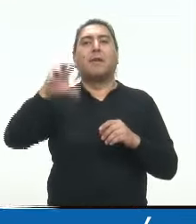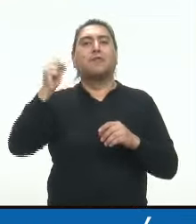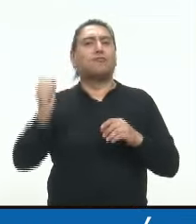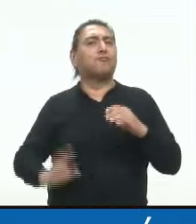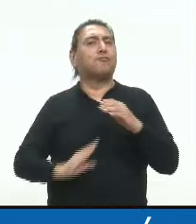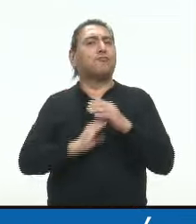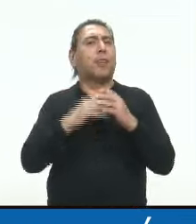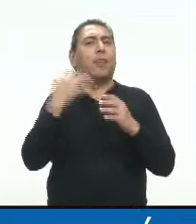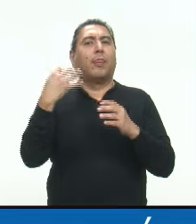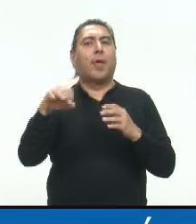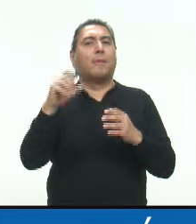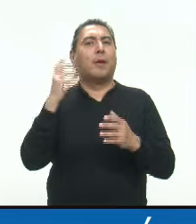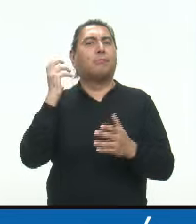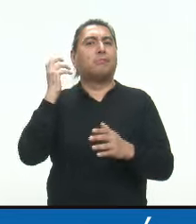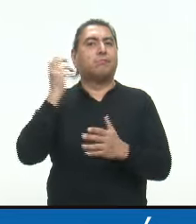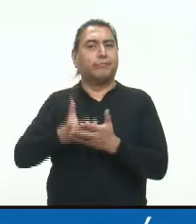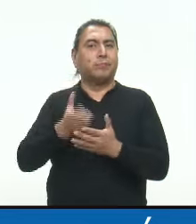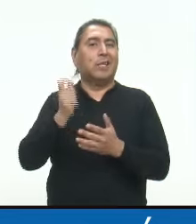asumir la Nación.